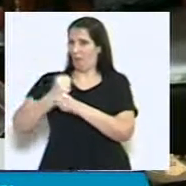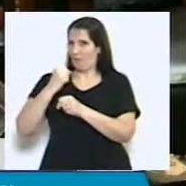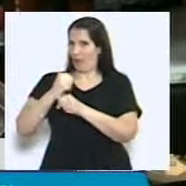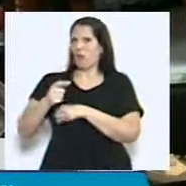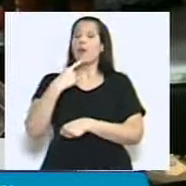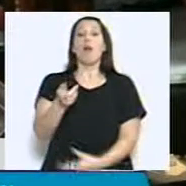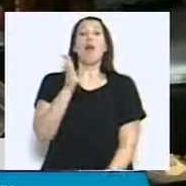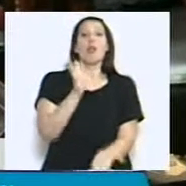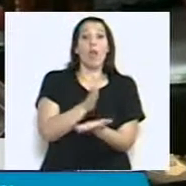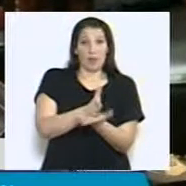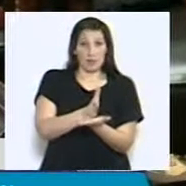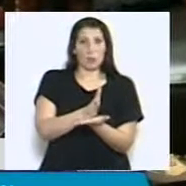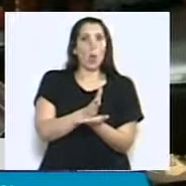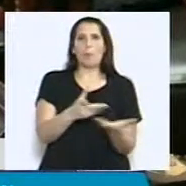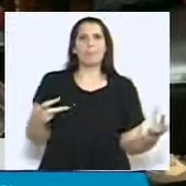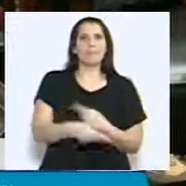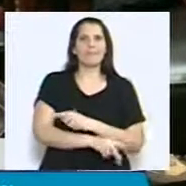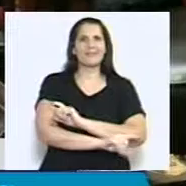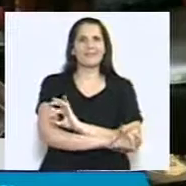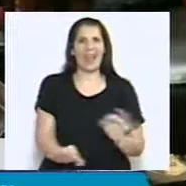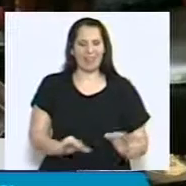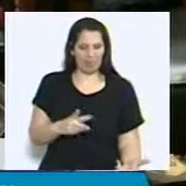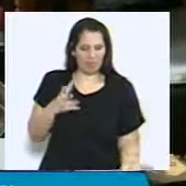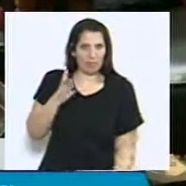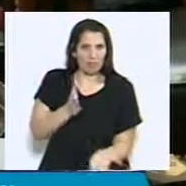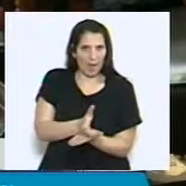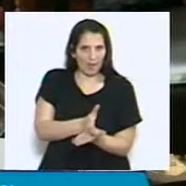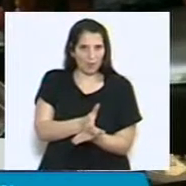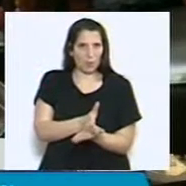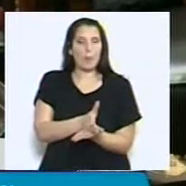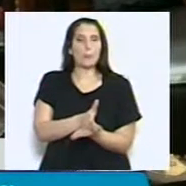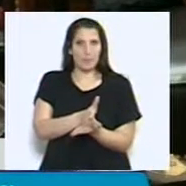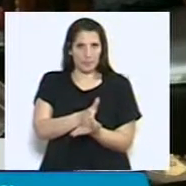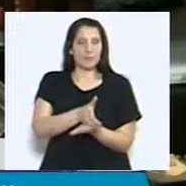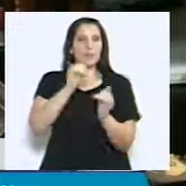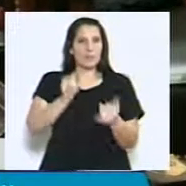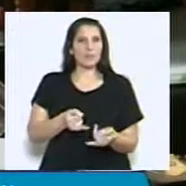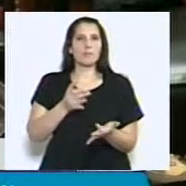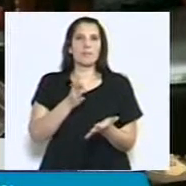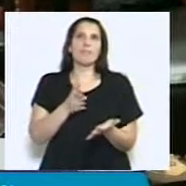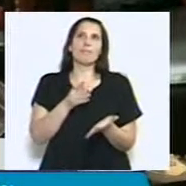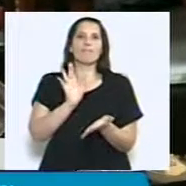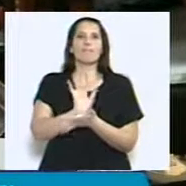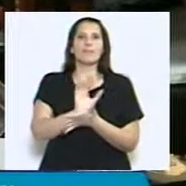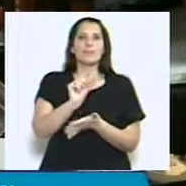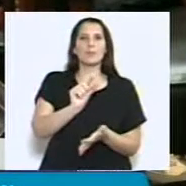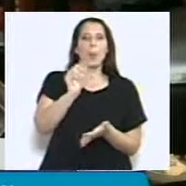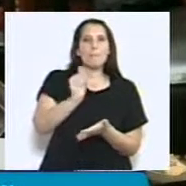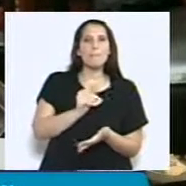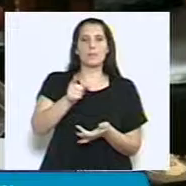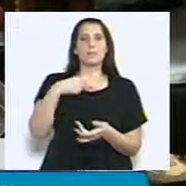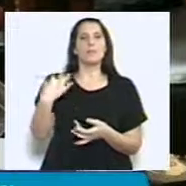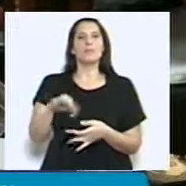derecho, y no lo restringe absolutamente, sino en algún margen menor, con la obligación de